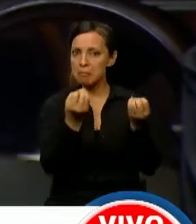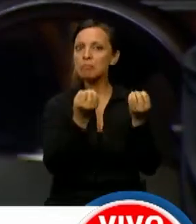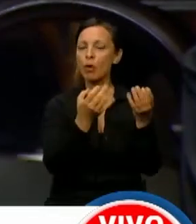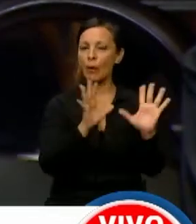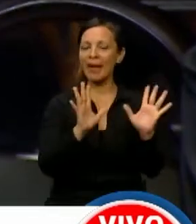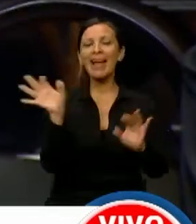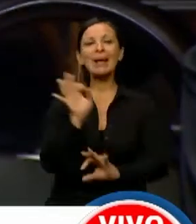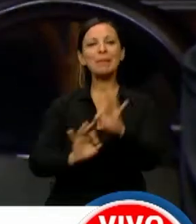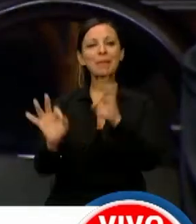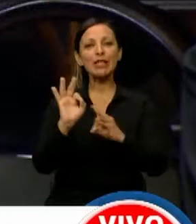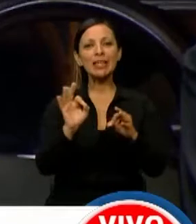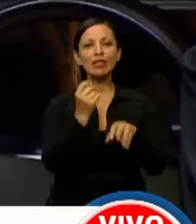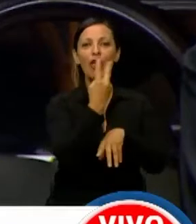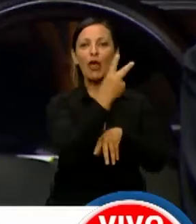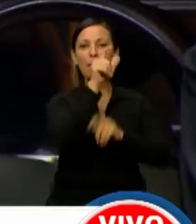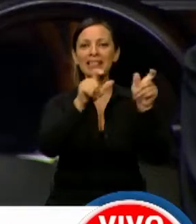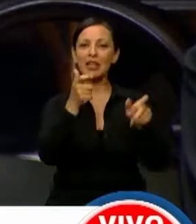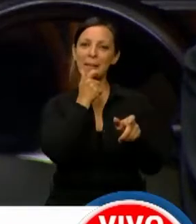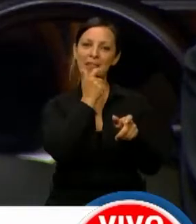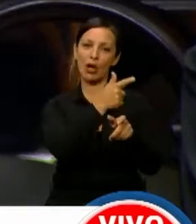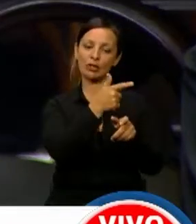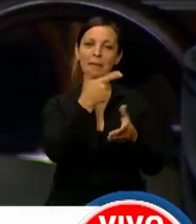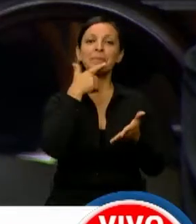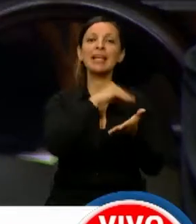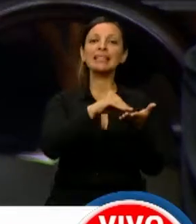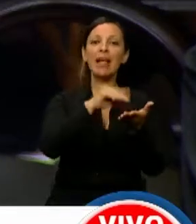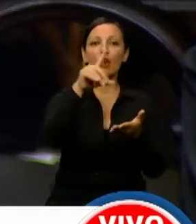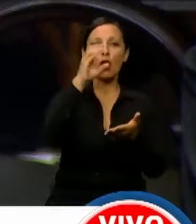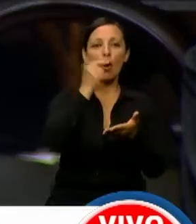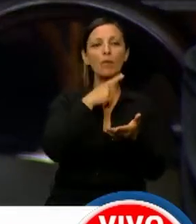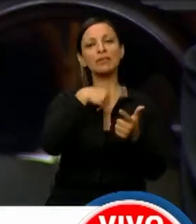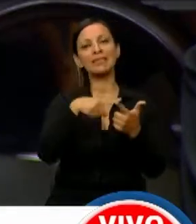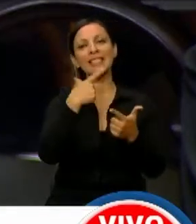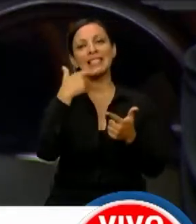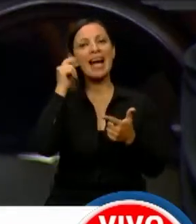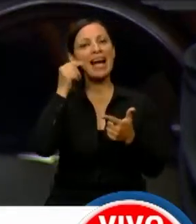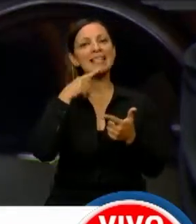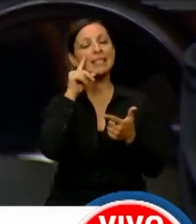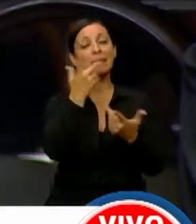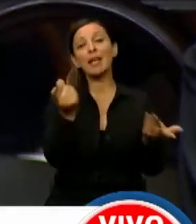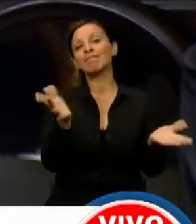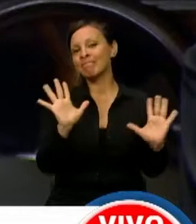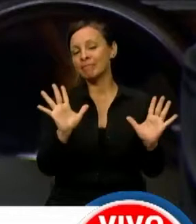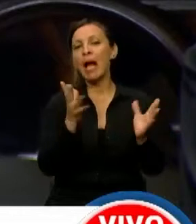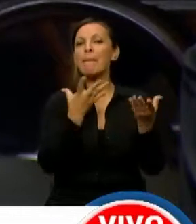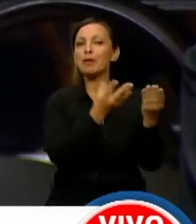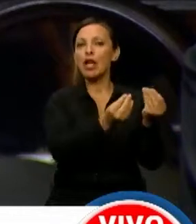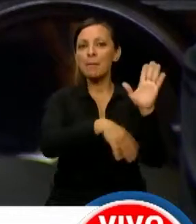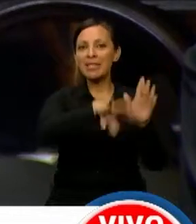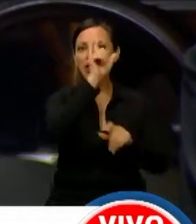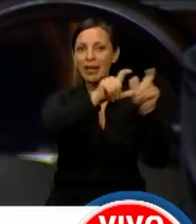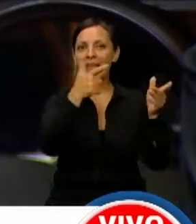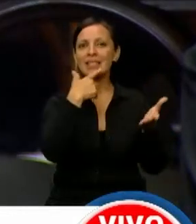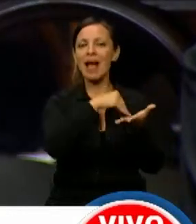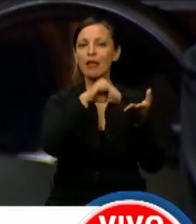un proyecto que fue impulsado por 2 mendocinos, el senador Cobos y la senadora Sagasti, pero evidentemente acompañado por la mayoría